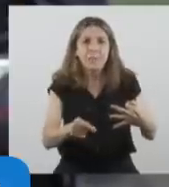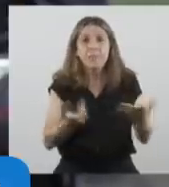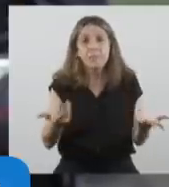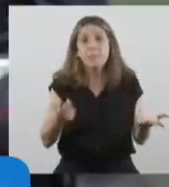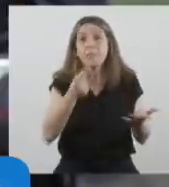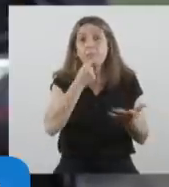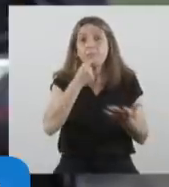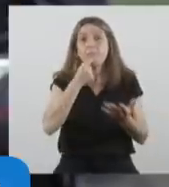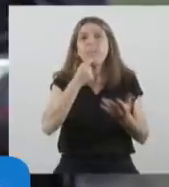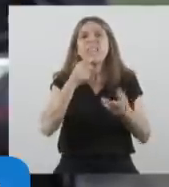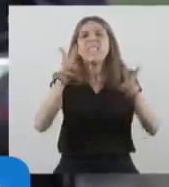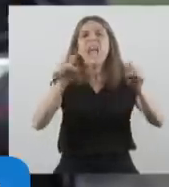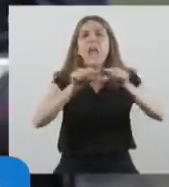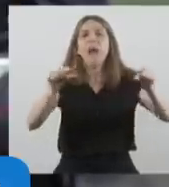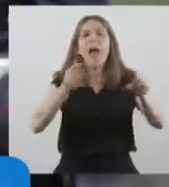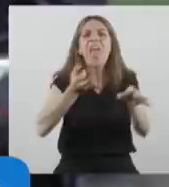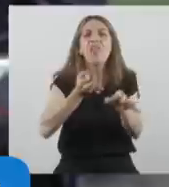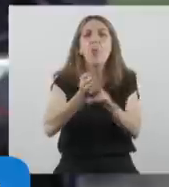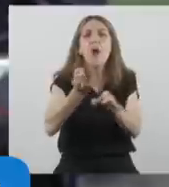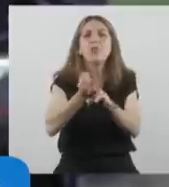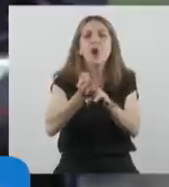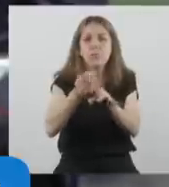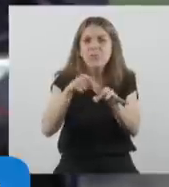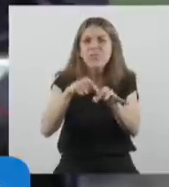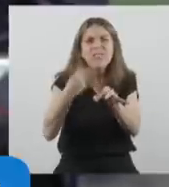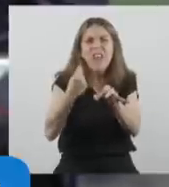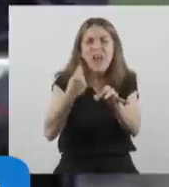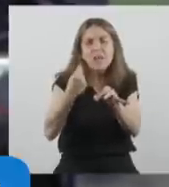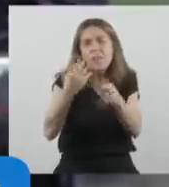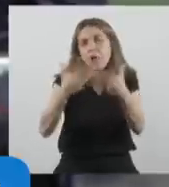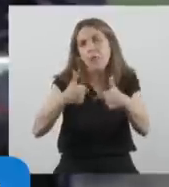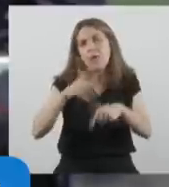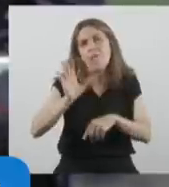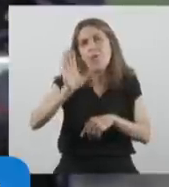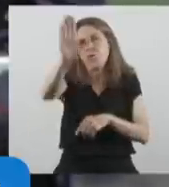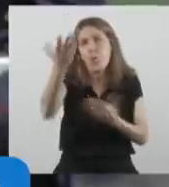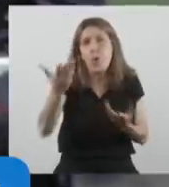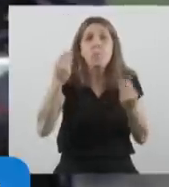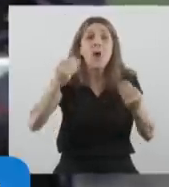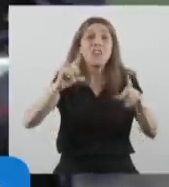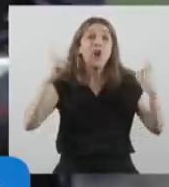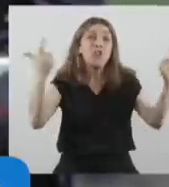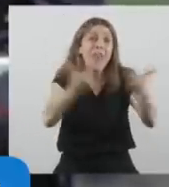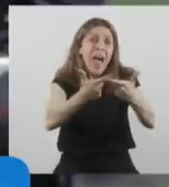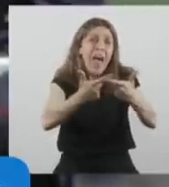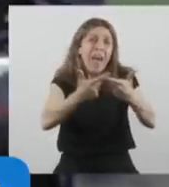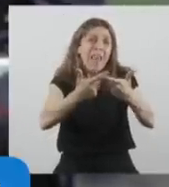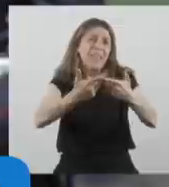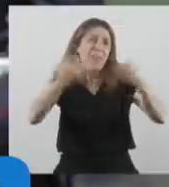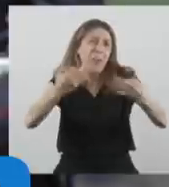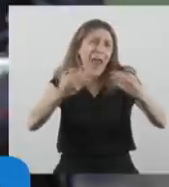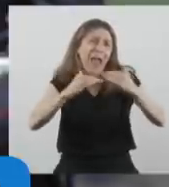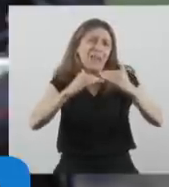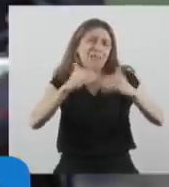de educación está hablando del futuro porque las sociedades ricas son las sociedades que